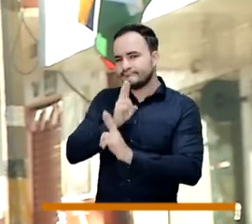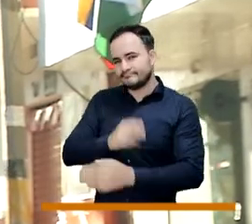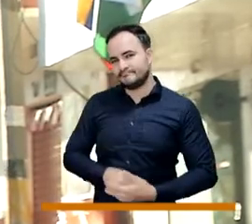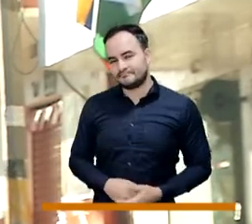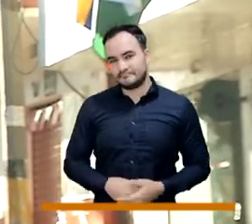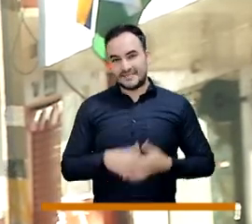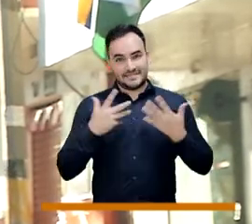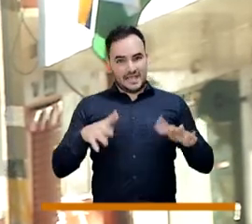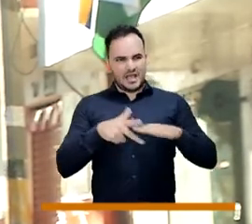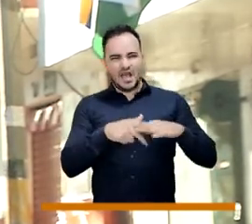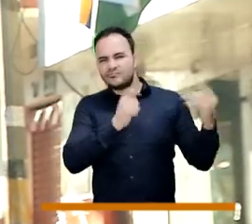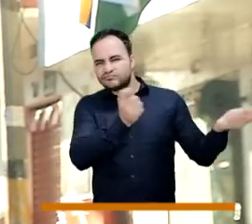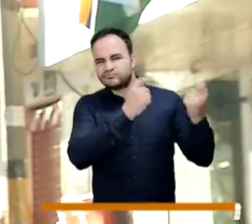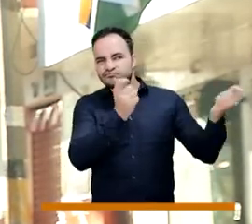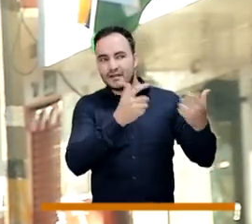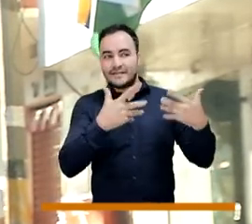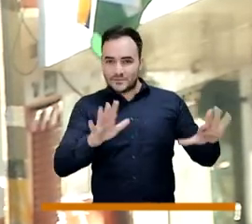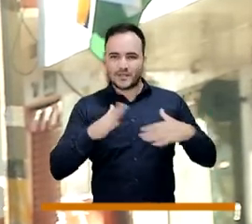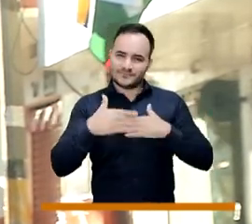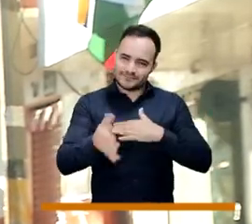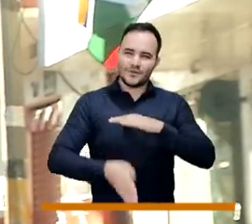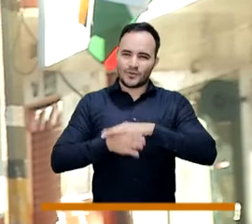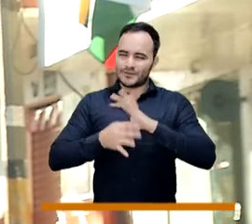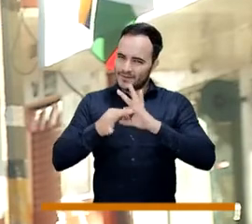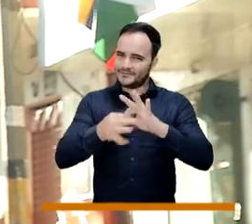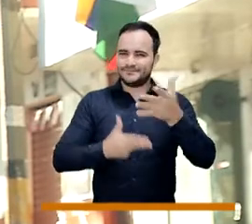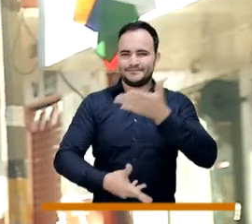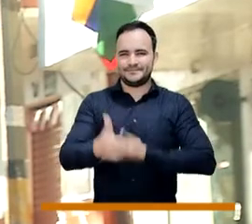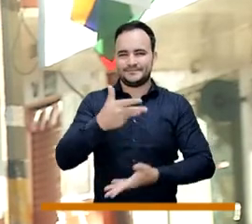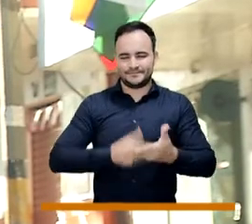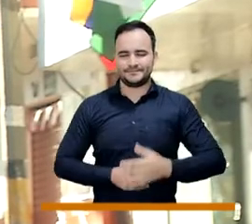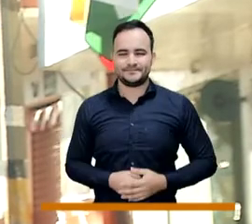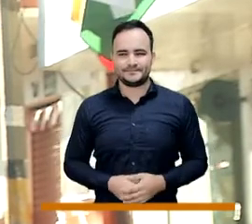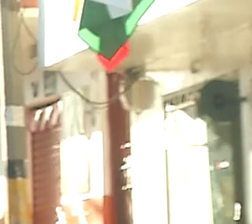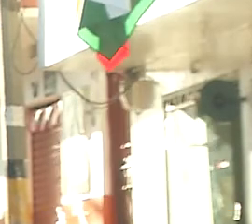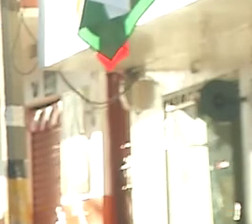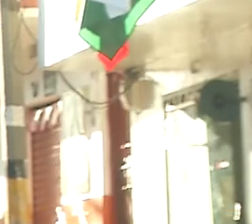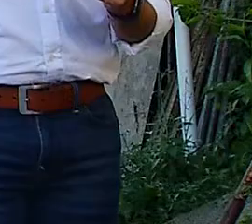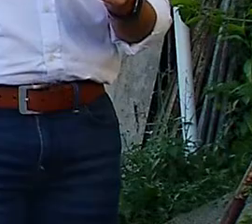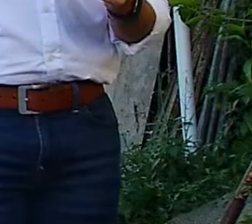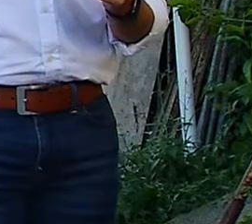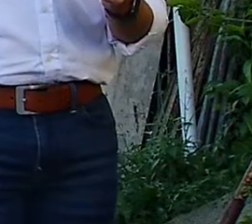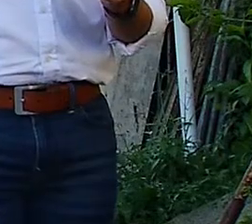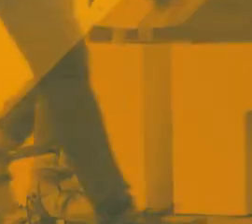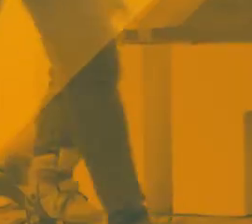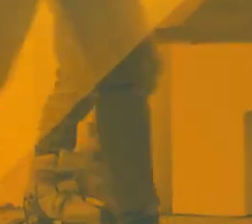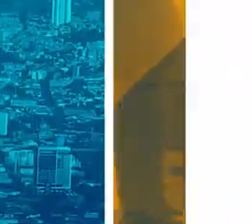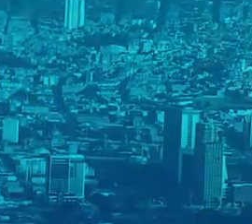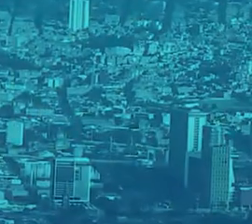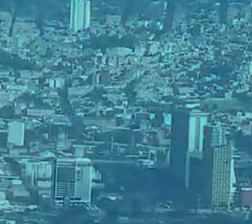respondiendo permanentemente. Vamos a un corte y ya regresamos con más De Frente a la Gente.